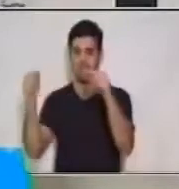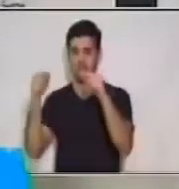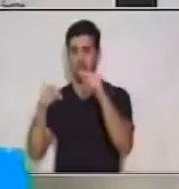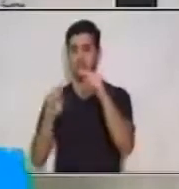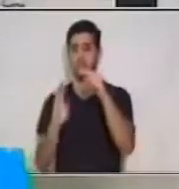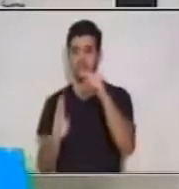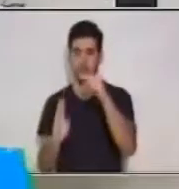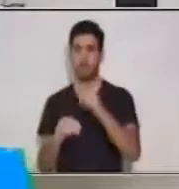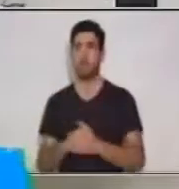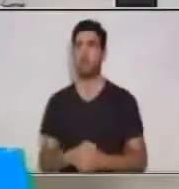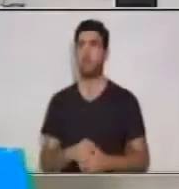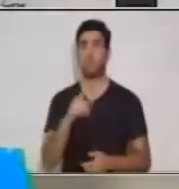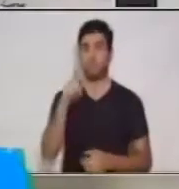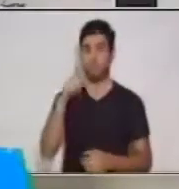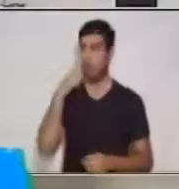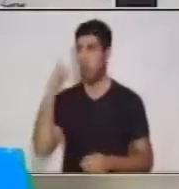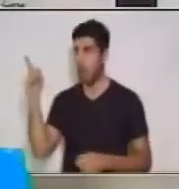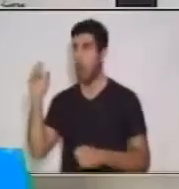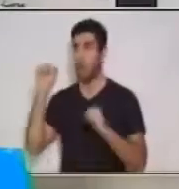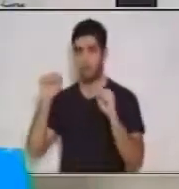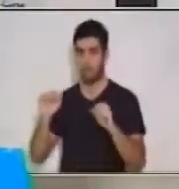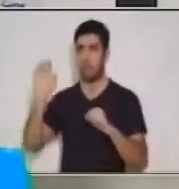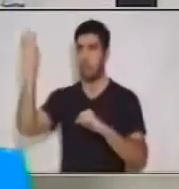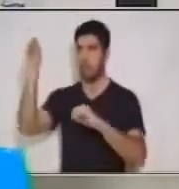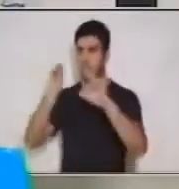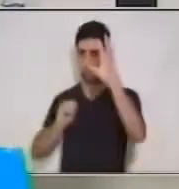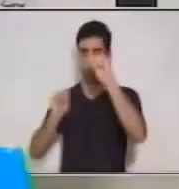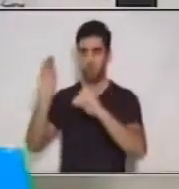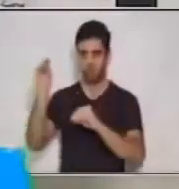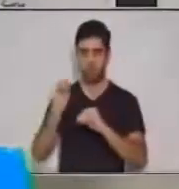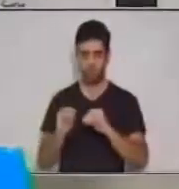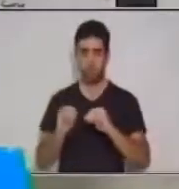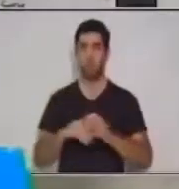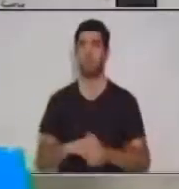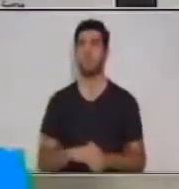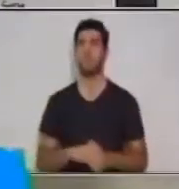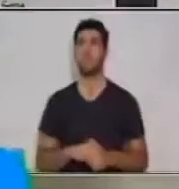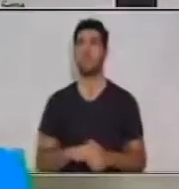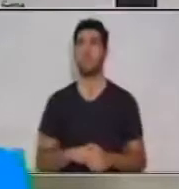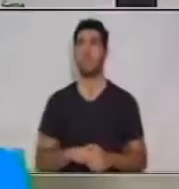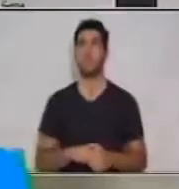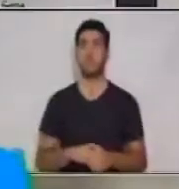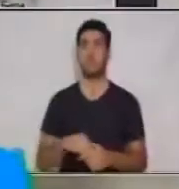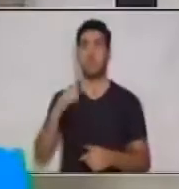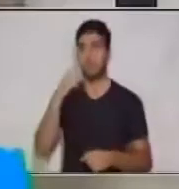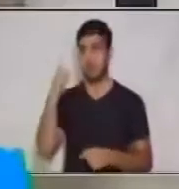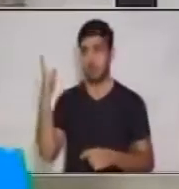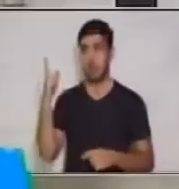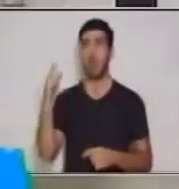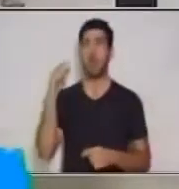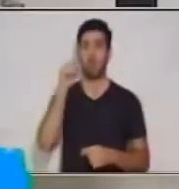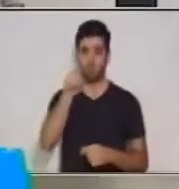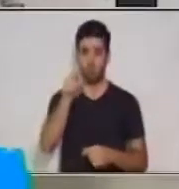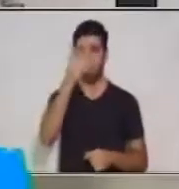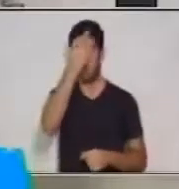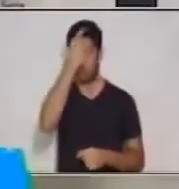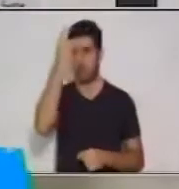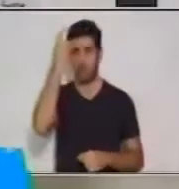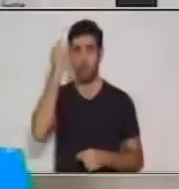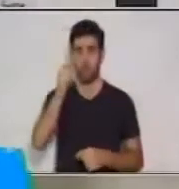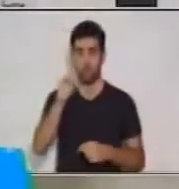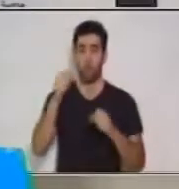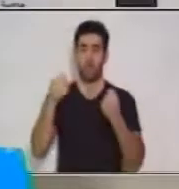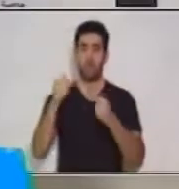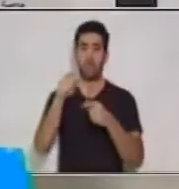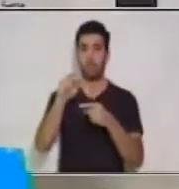Y de aquí puedes despejar el lado A. Esto te va a quedar de tarea o de práctica